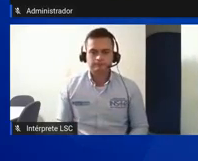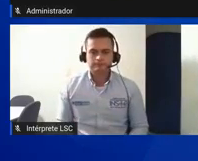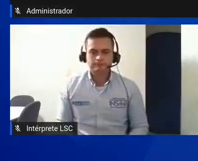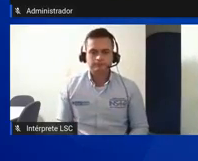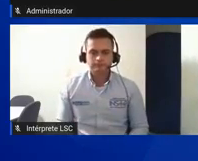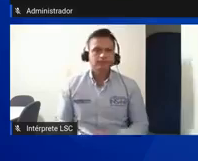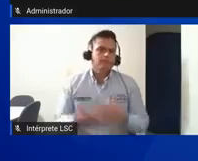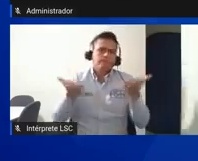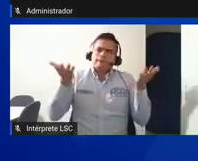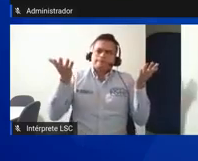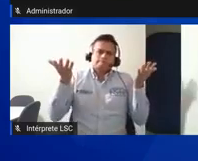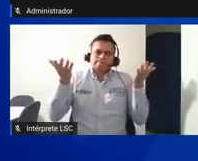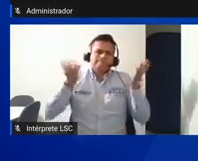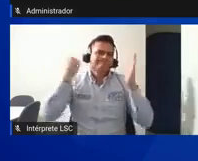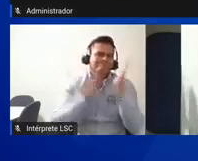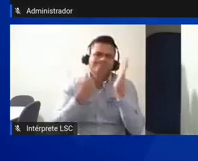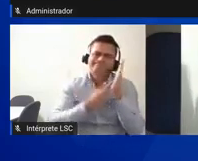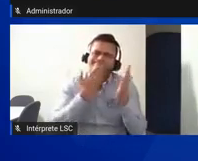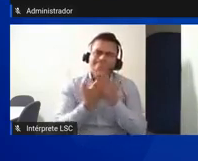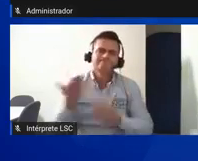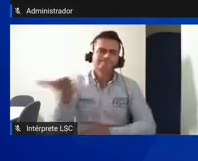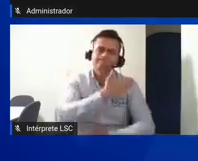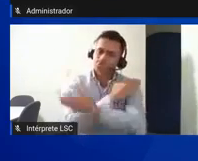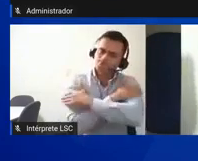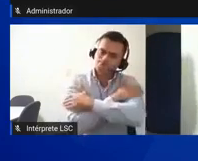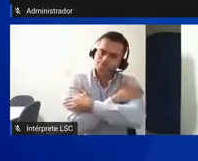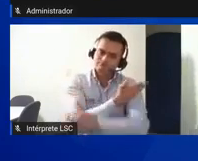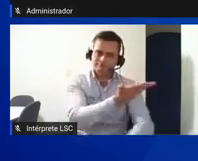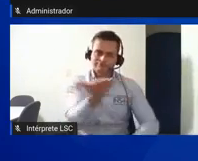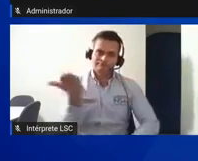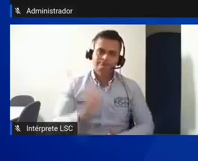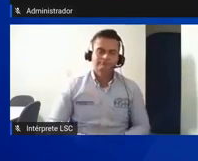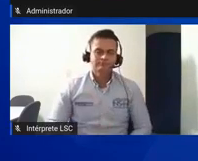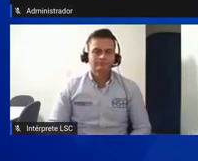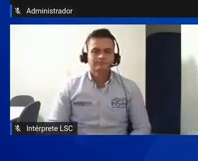No, mil gracias a ustedes, un abrazo gigante.